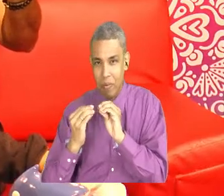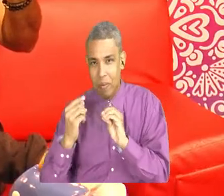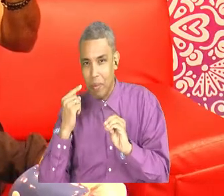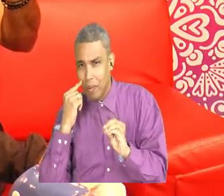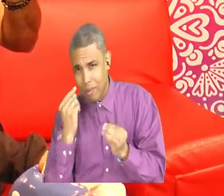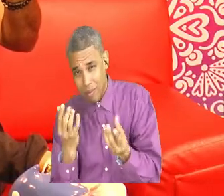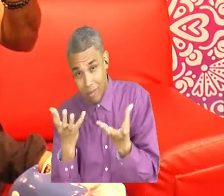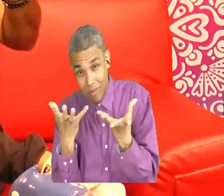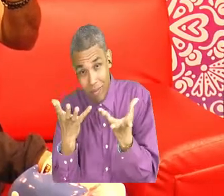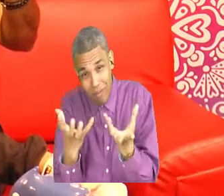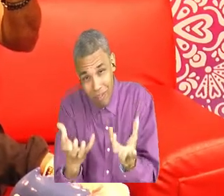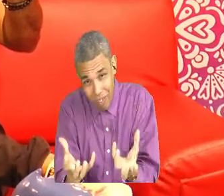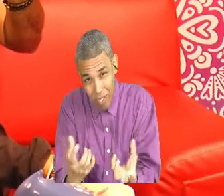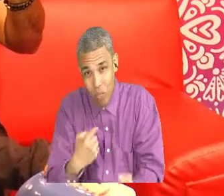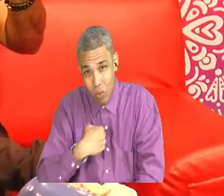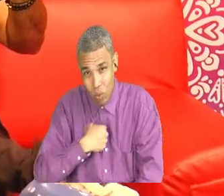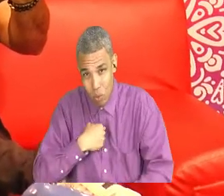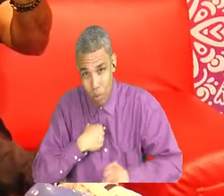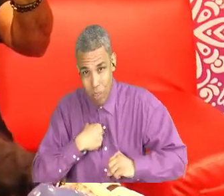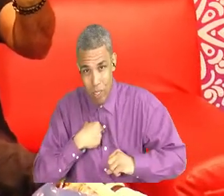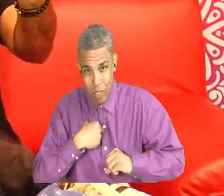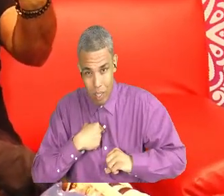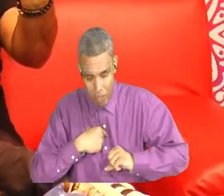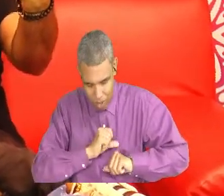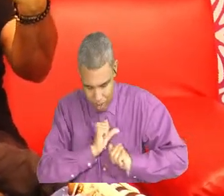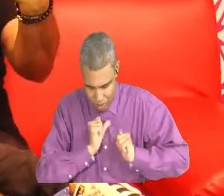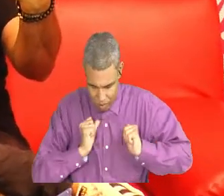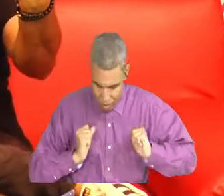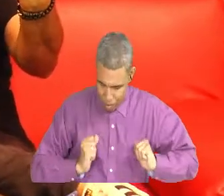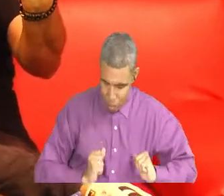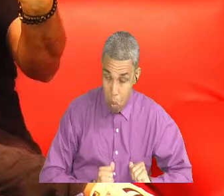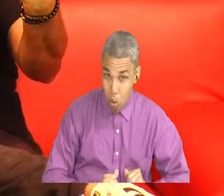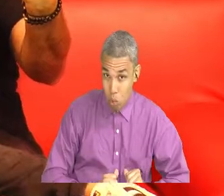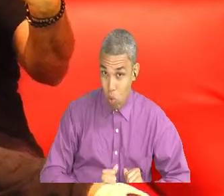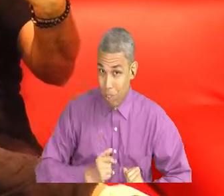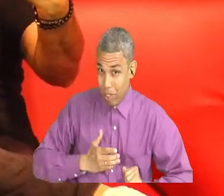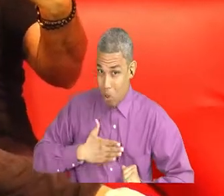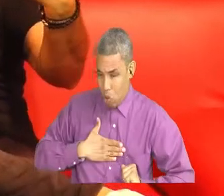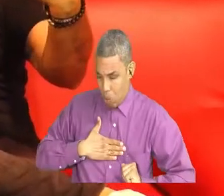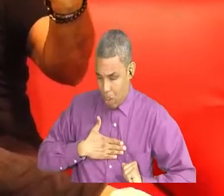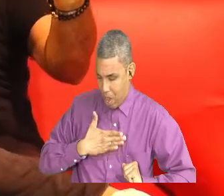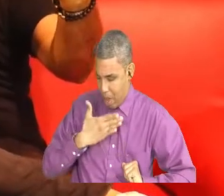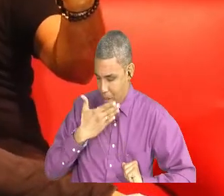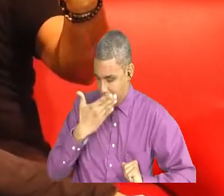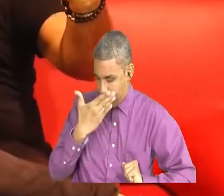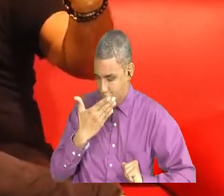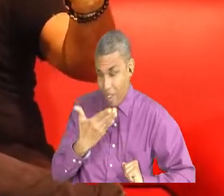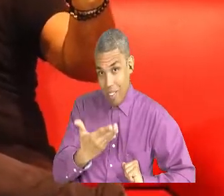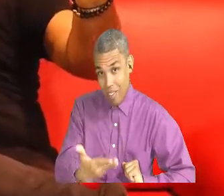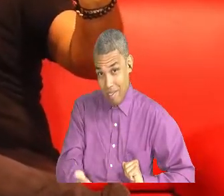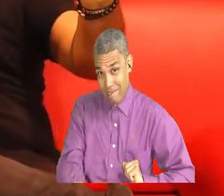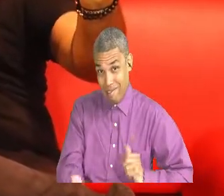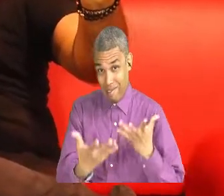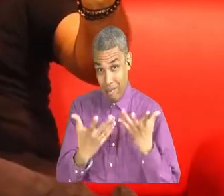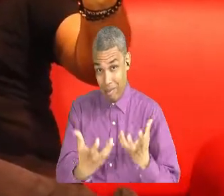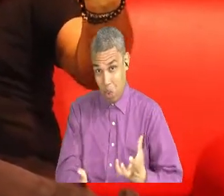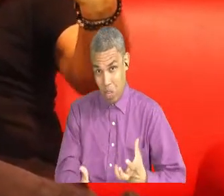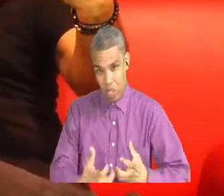que sepa como un hombre cuando se enamora con el alma, le entrega